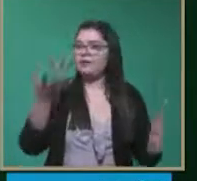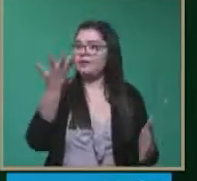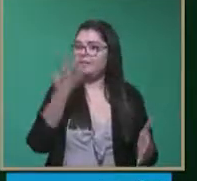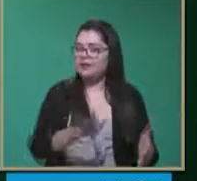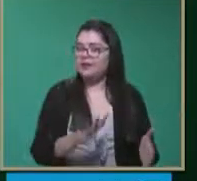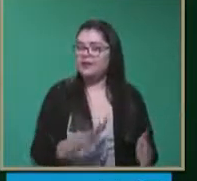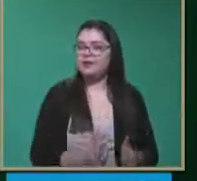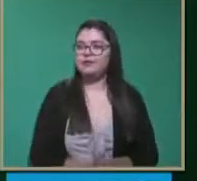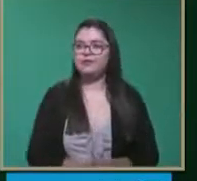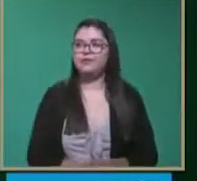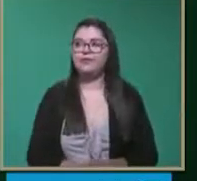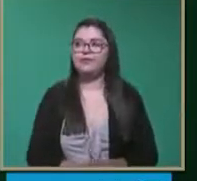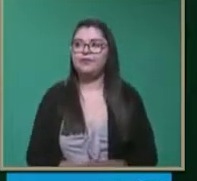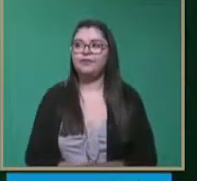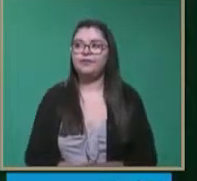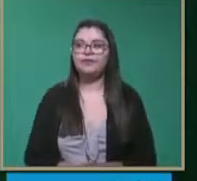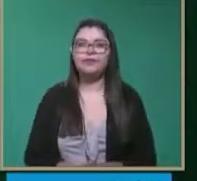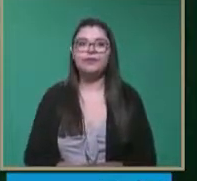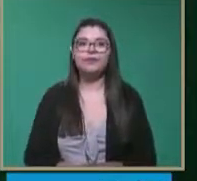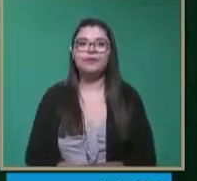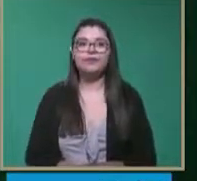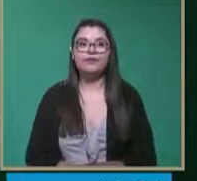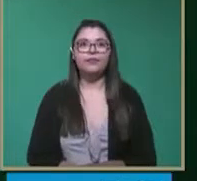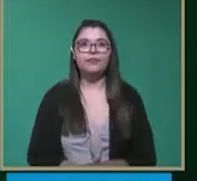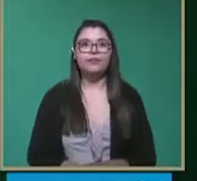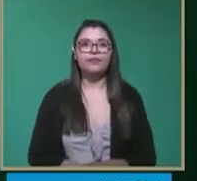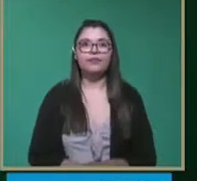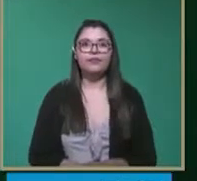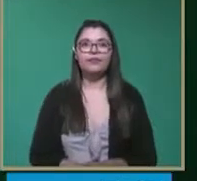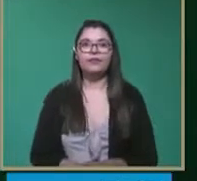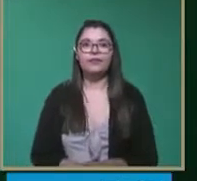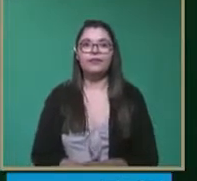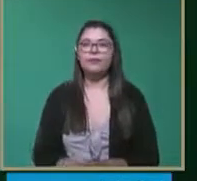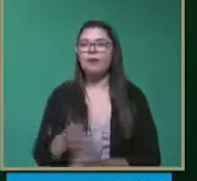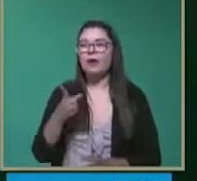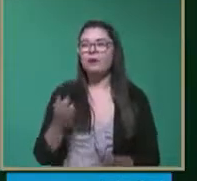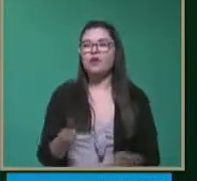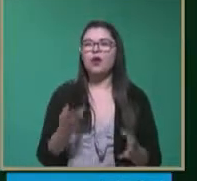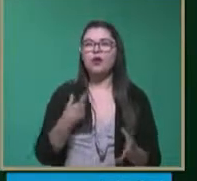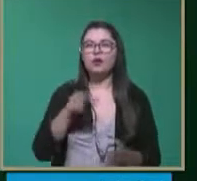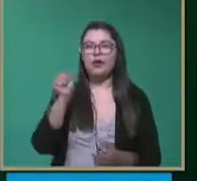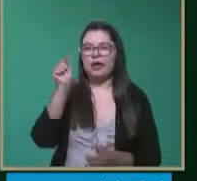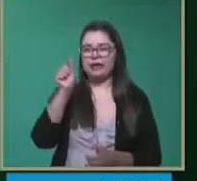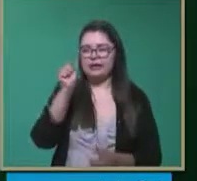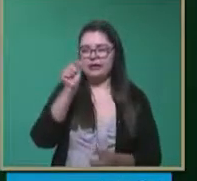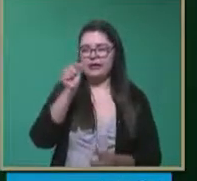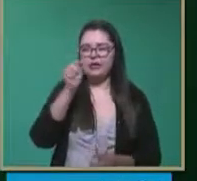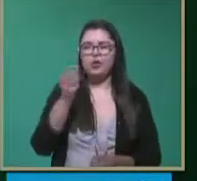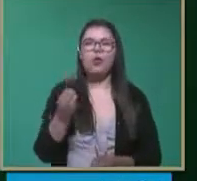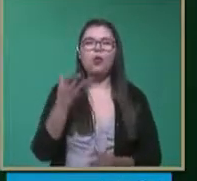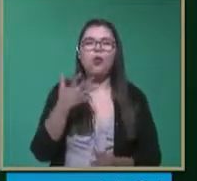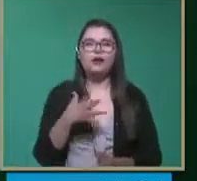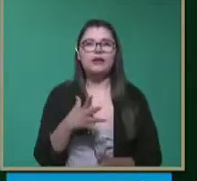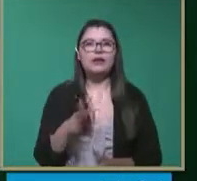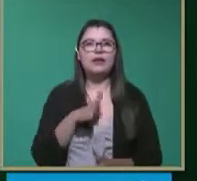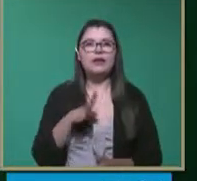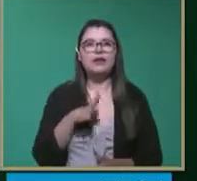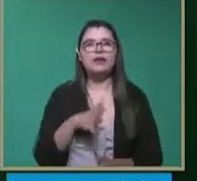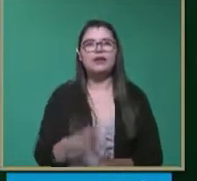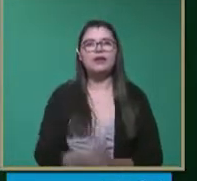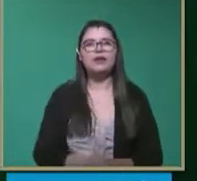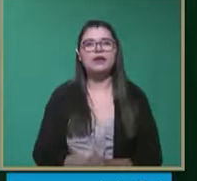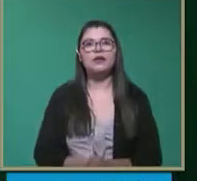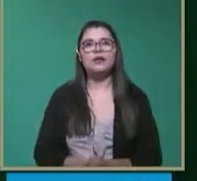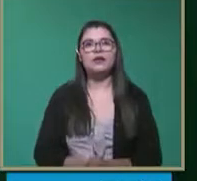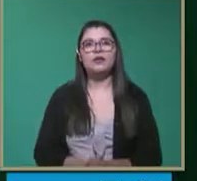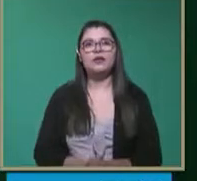grandes, maestra. Vamos a contar las rayitas que tiene estos pasos. Del 67 al 57, ¿cuántos números hay?